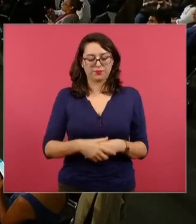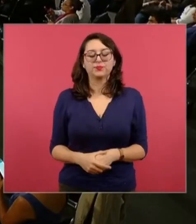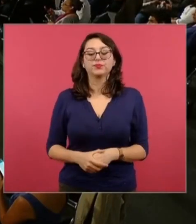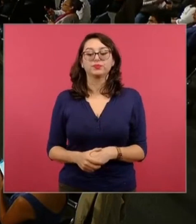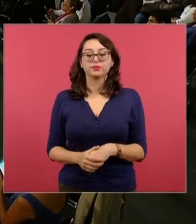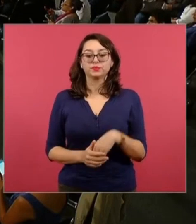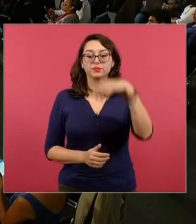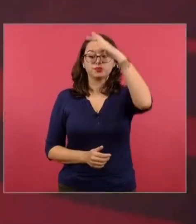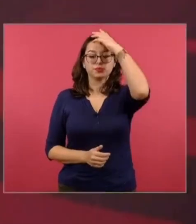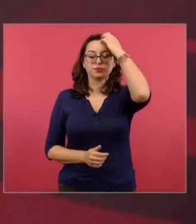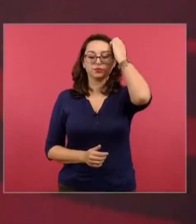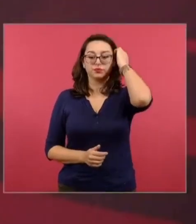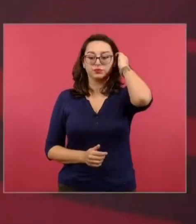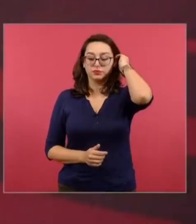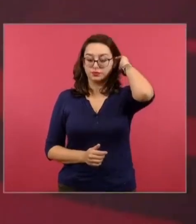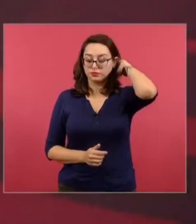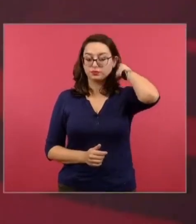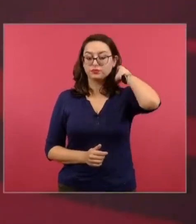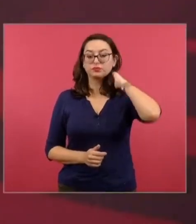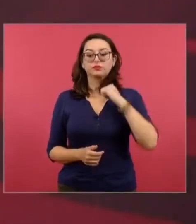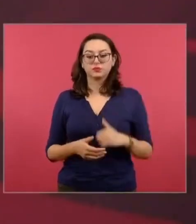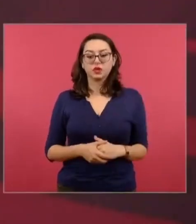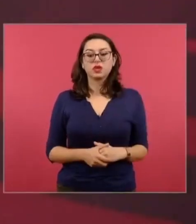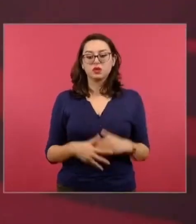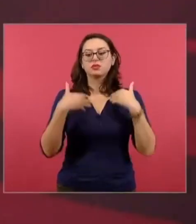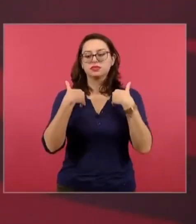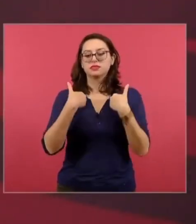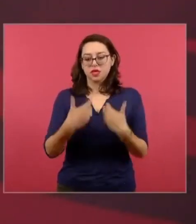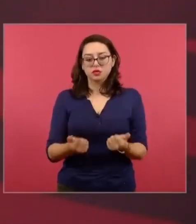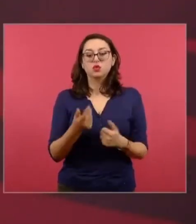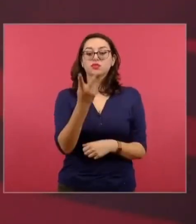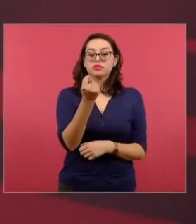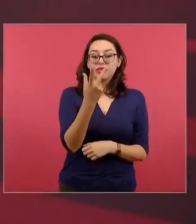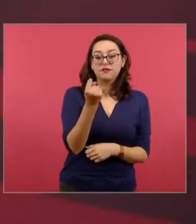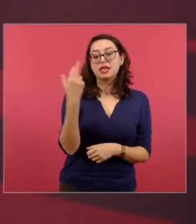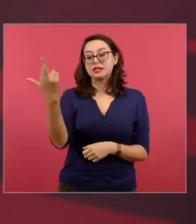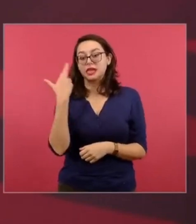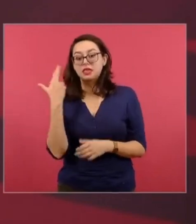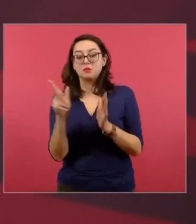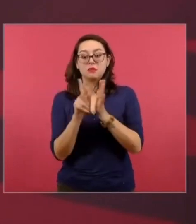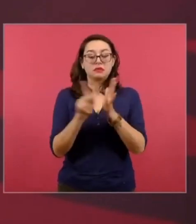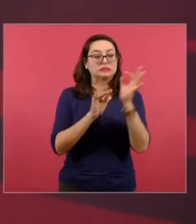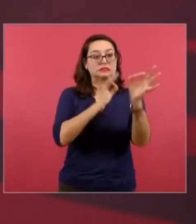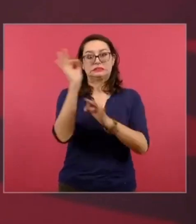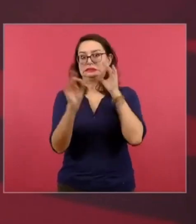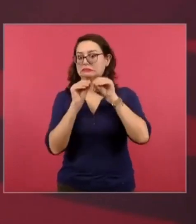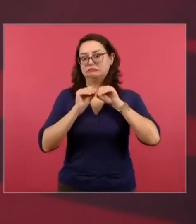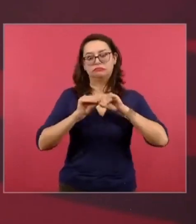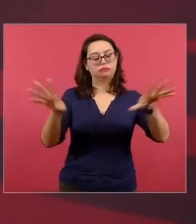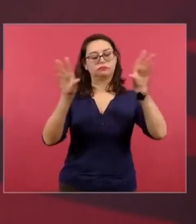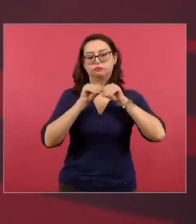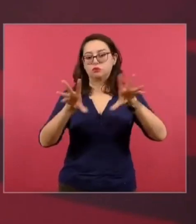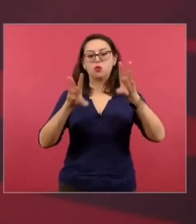El tema ha dado en los medios de comunicación, ¿no? Recuerden que estamos pasando de un modelo, de